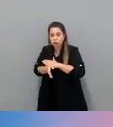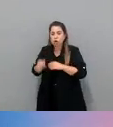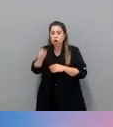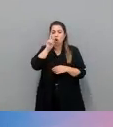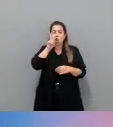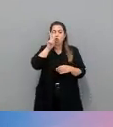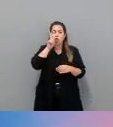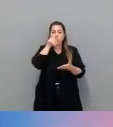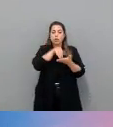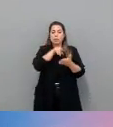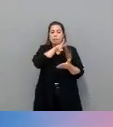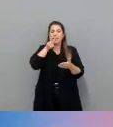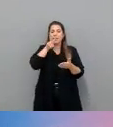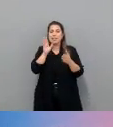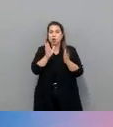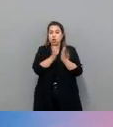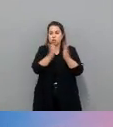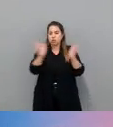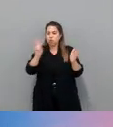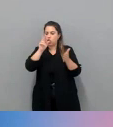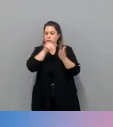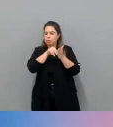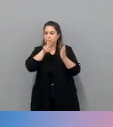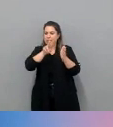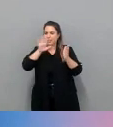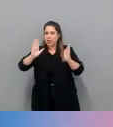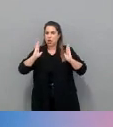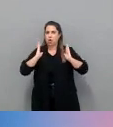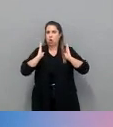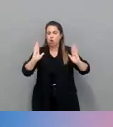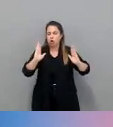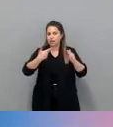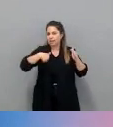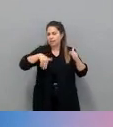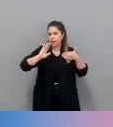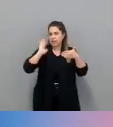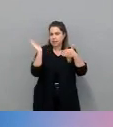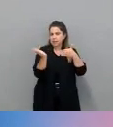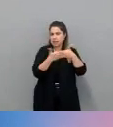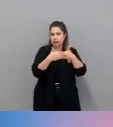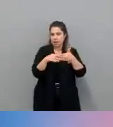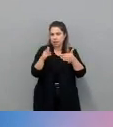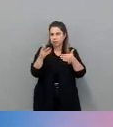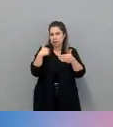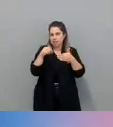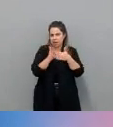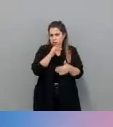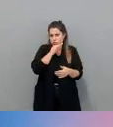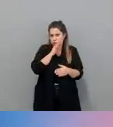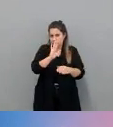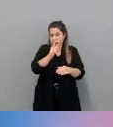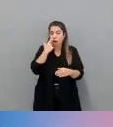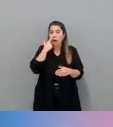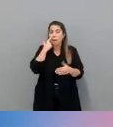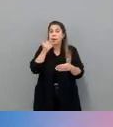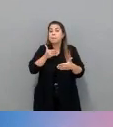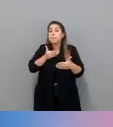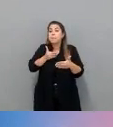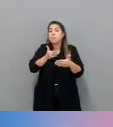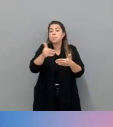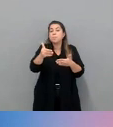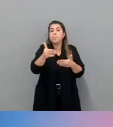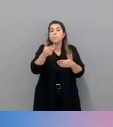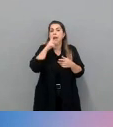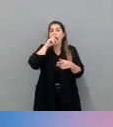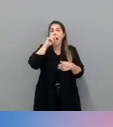2025, para el año volverán a salir, ya están cerradas, ya están solicitadas, pero habrá que esperar al próximo